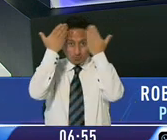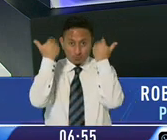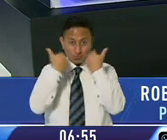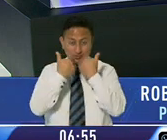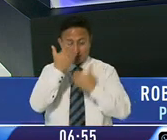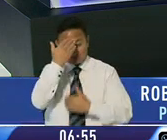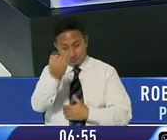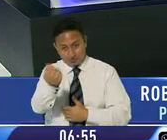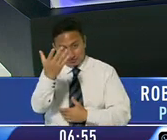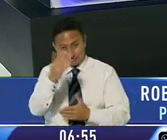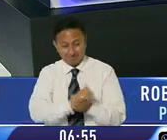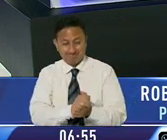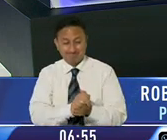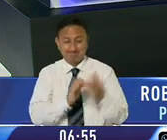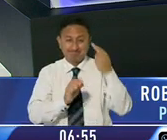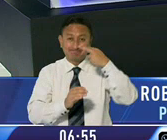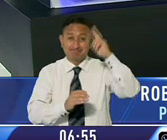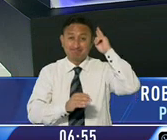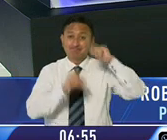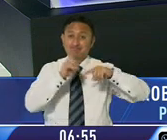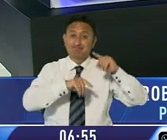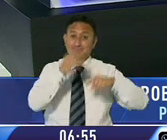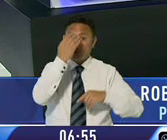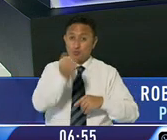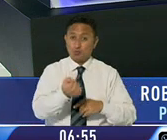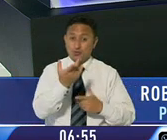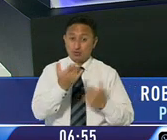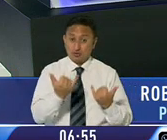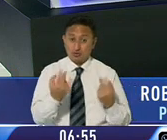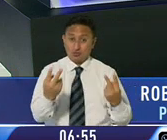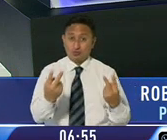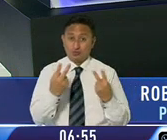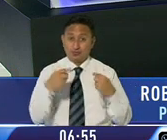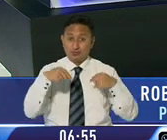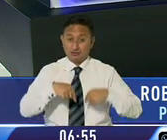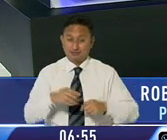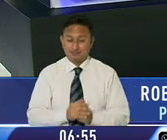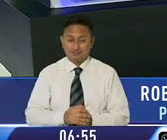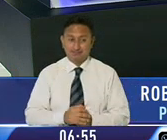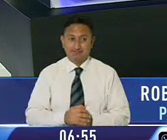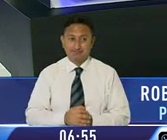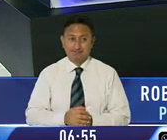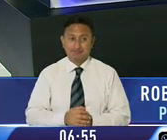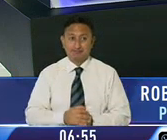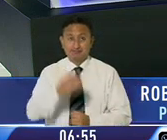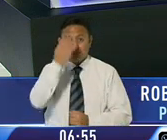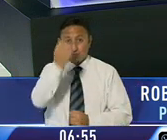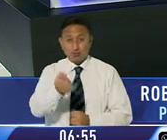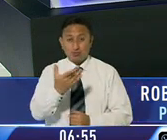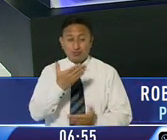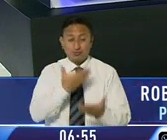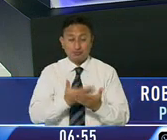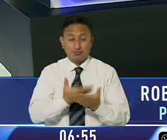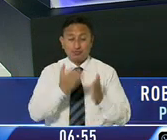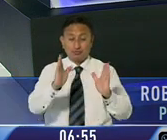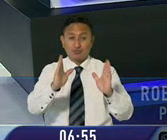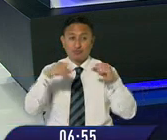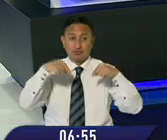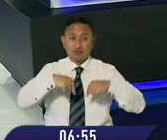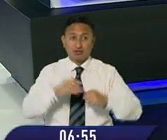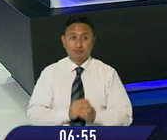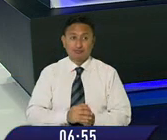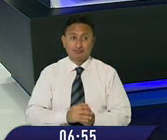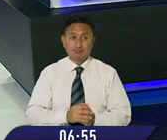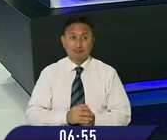Anita. Robert, amigos televidentes, muy buenos días a quienes se integran a esta hora de la mañana junto a nosotros. Muy buenos días. Gracias siempre por su amable sintonía.